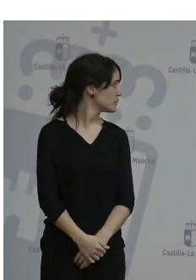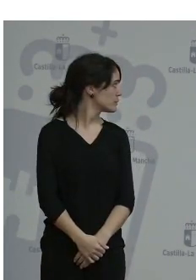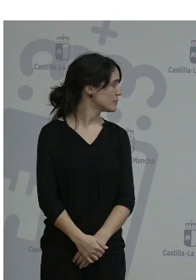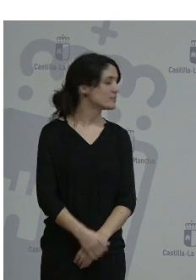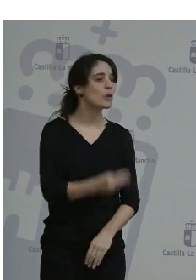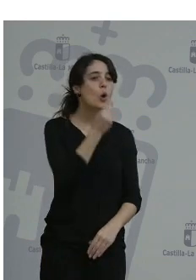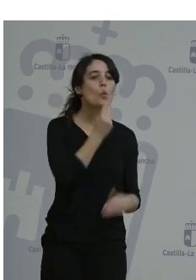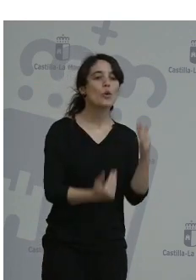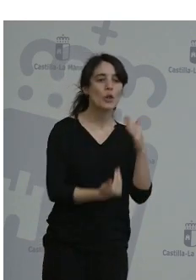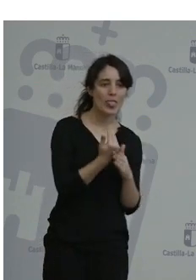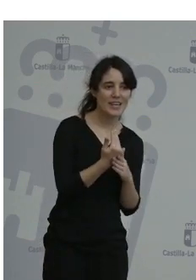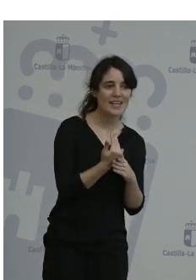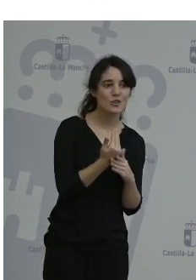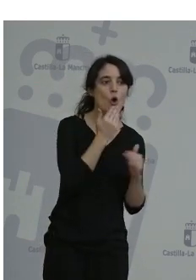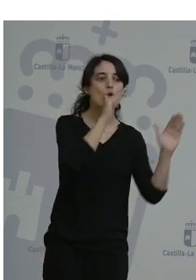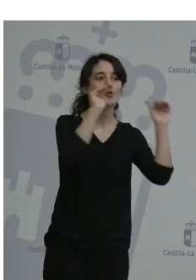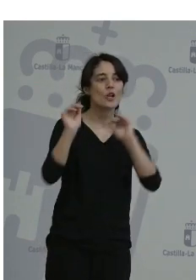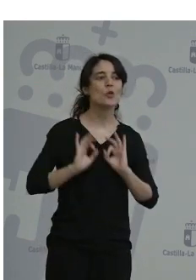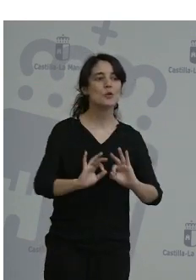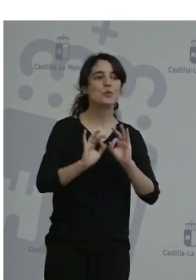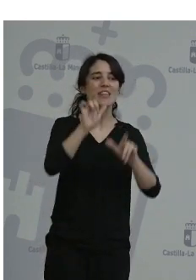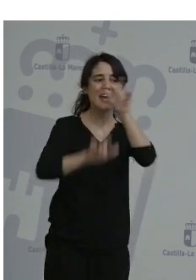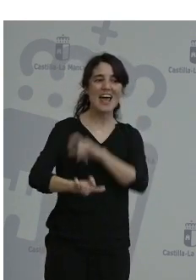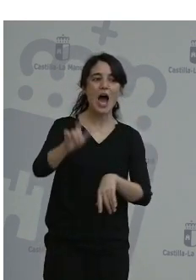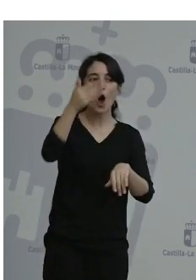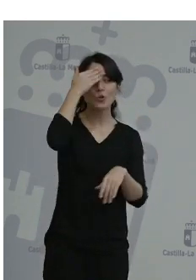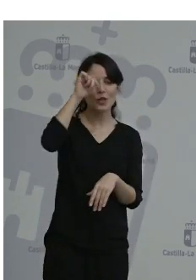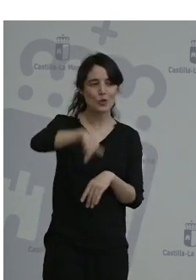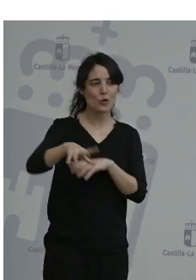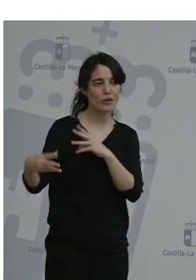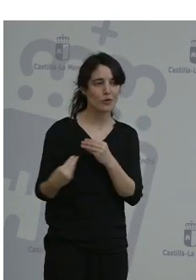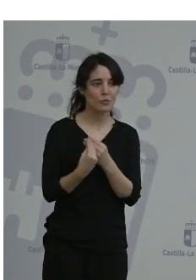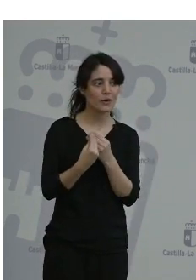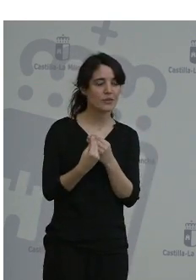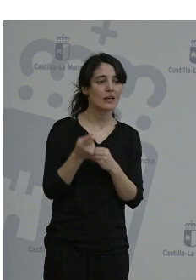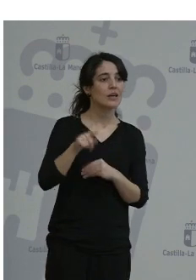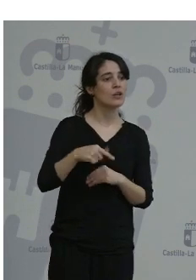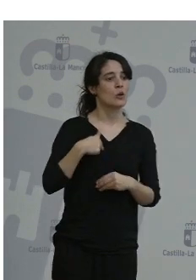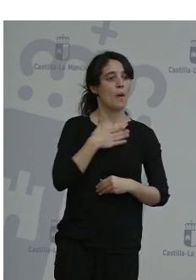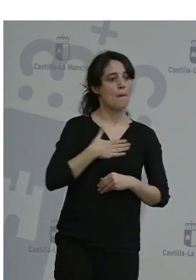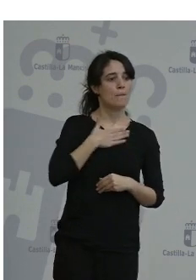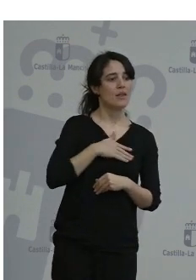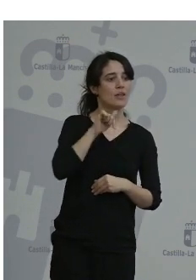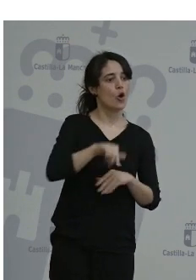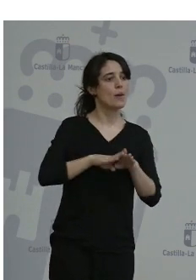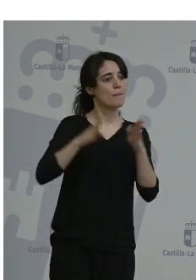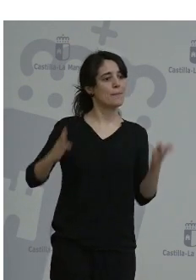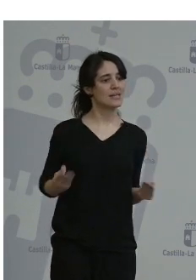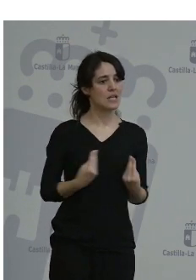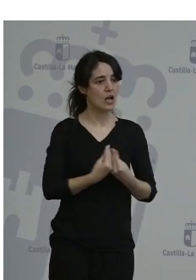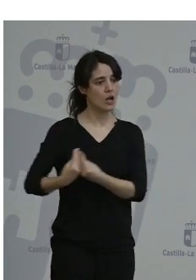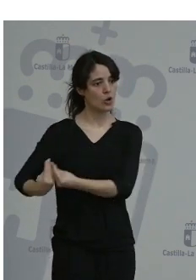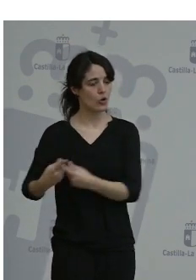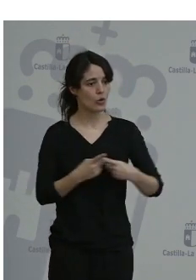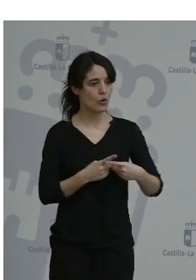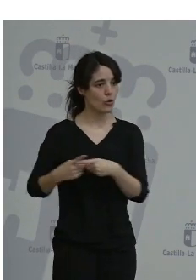Buenos días. Un saludo especial a las autoridades que nos acompañan y con las que tengo el placer de compartir esta mesa. Don